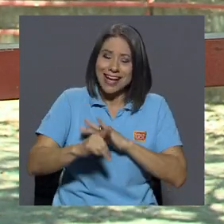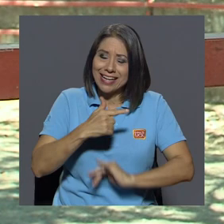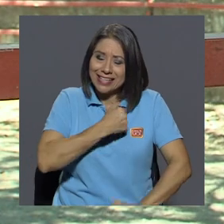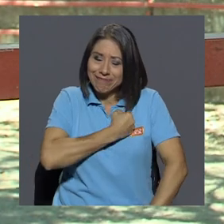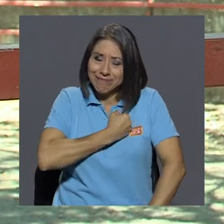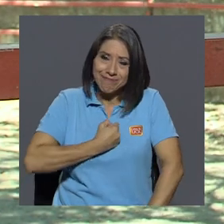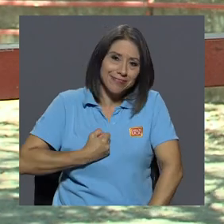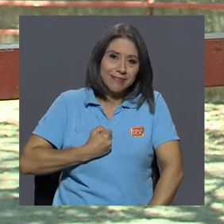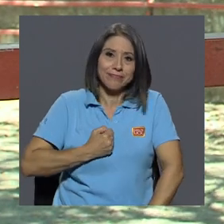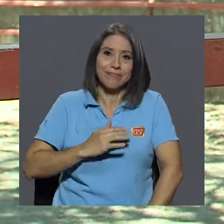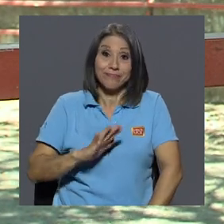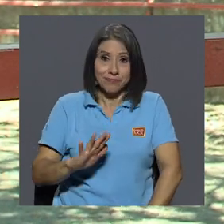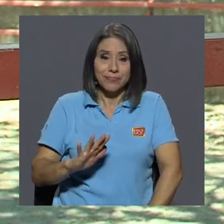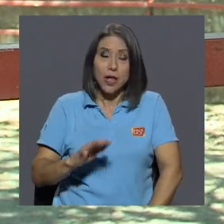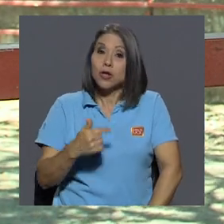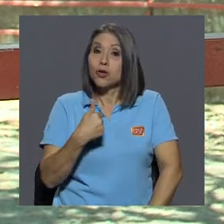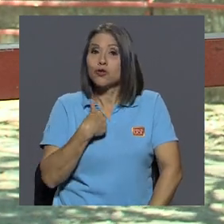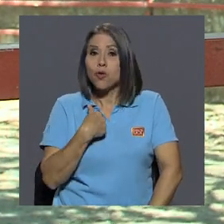Soy